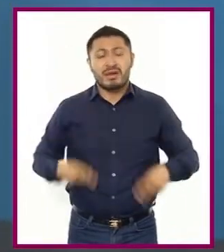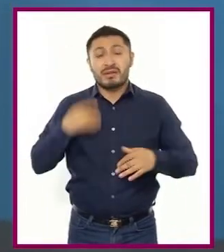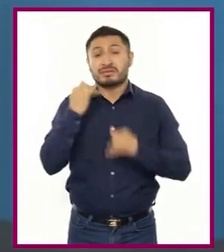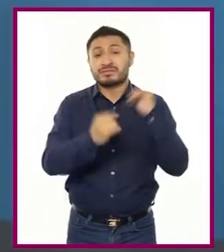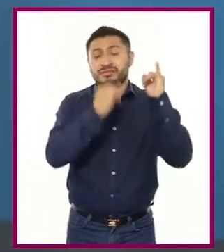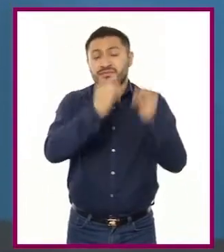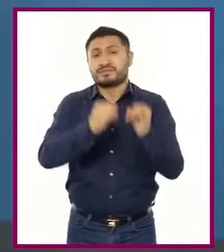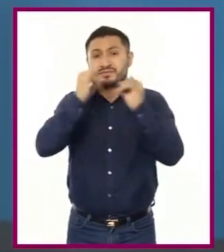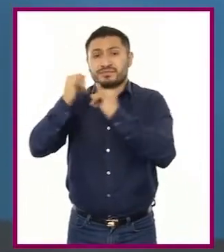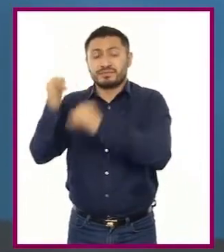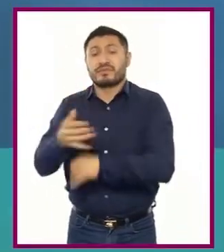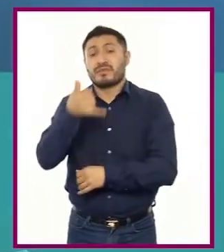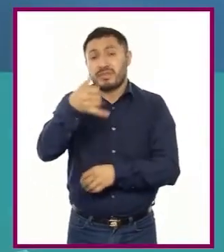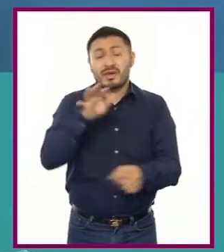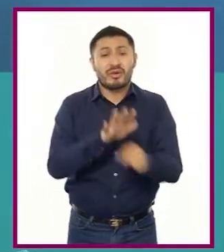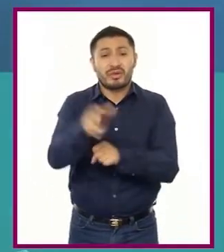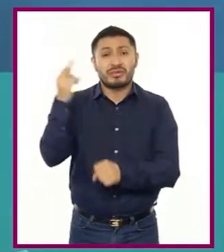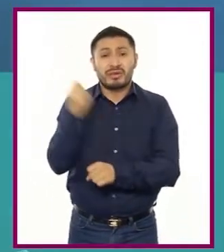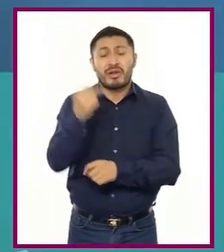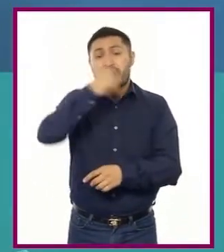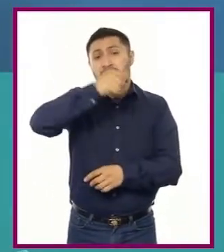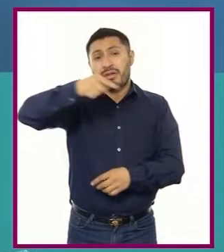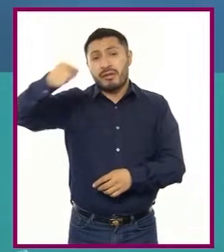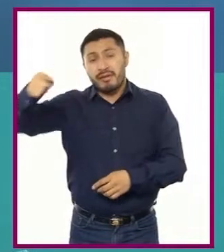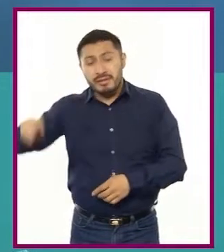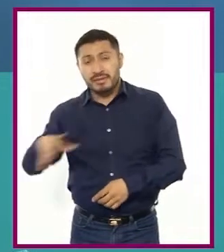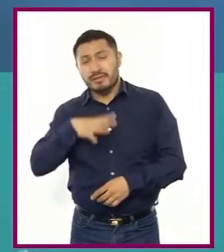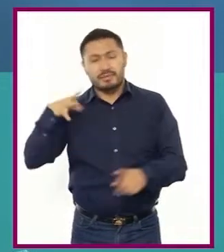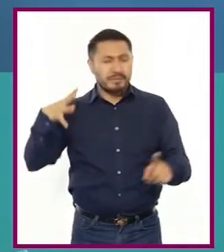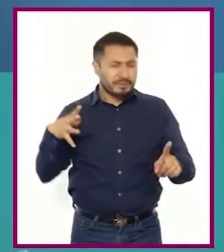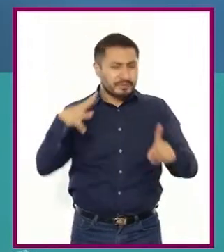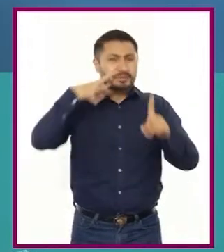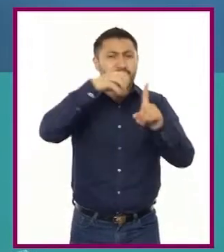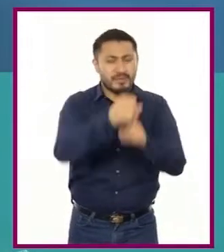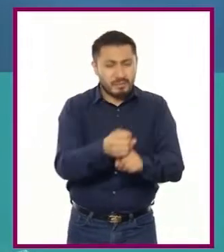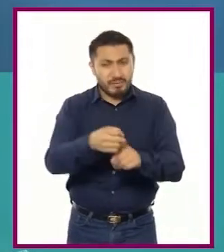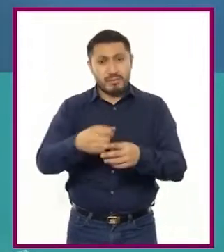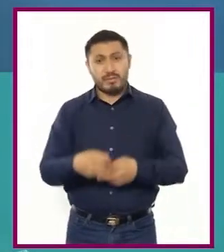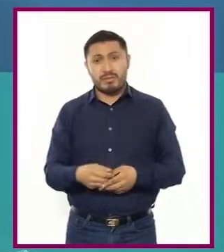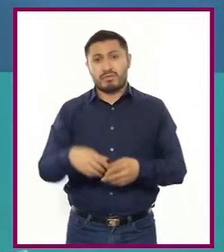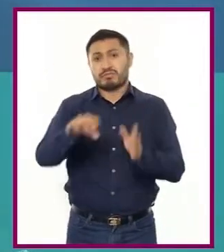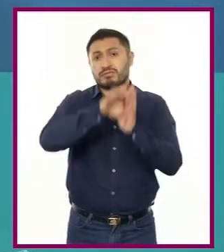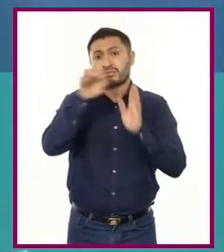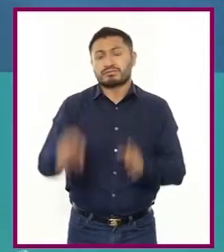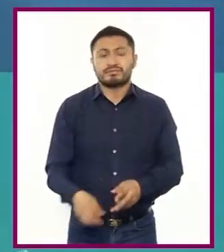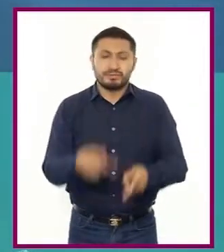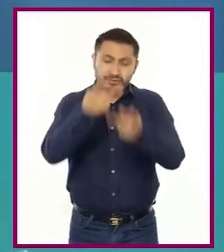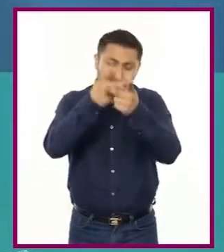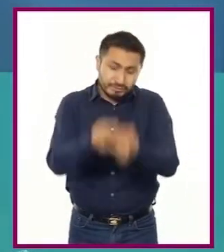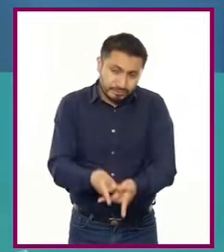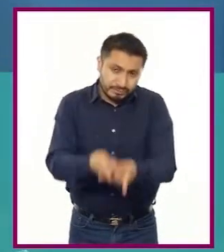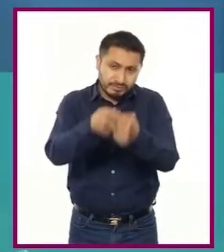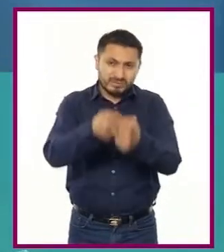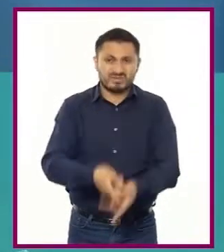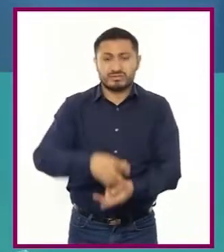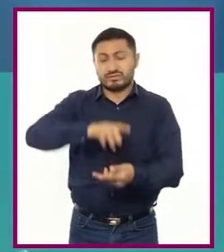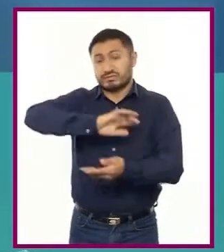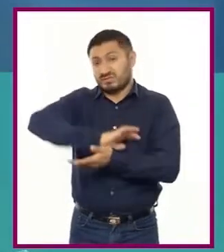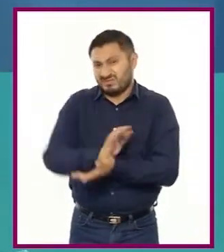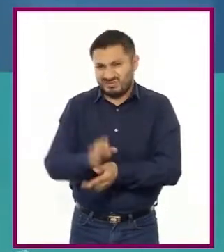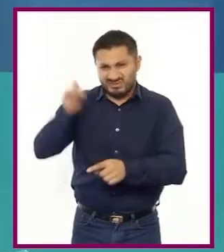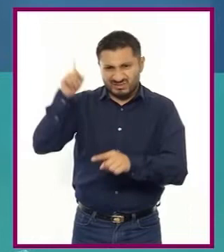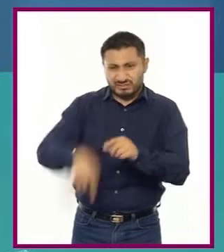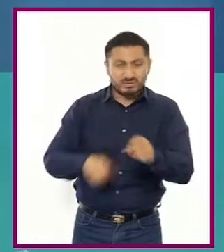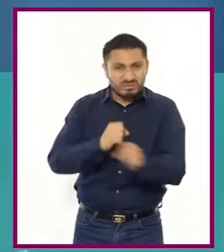la necesidad de enfrentar los retos presentes en la sociedad actual, como la intolerancia, la discriminación,